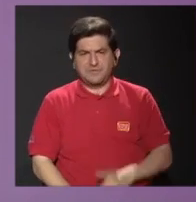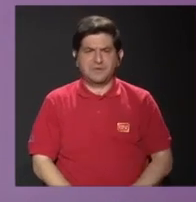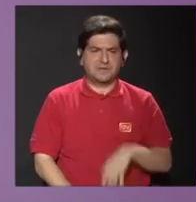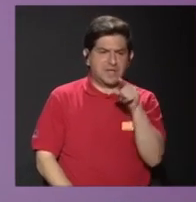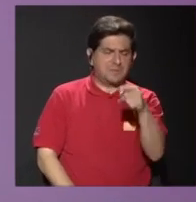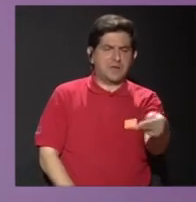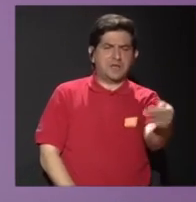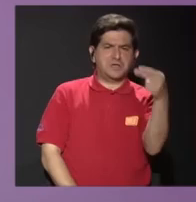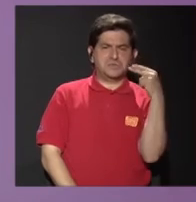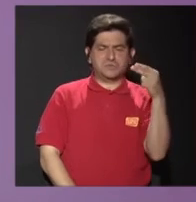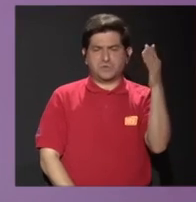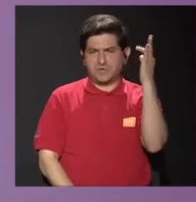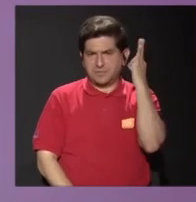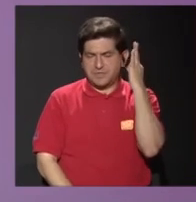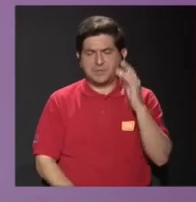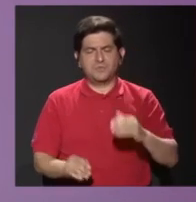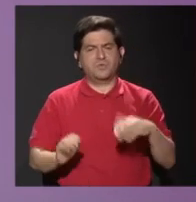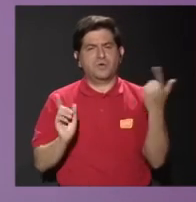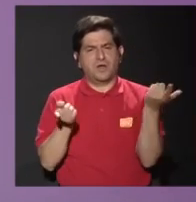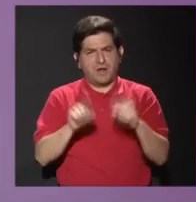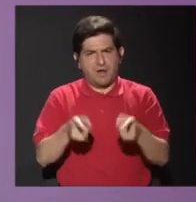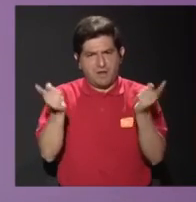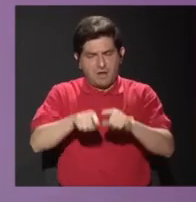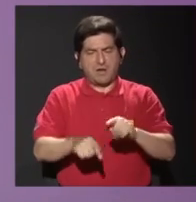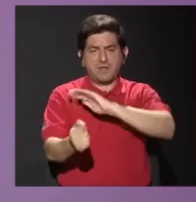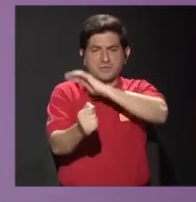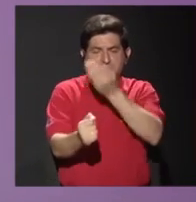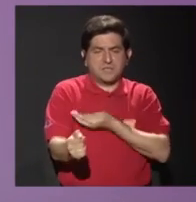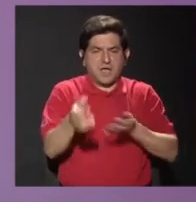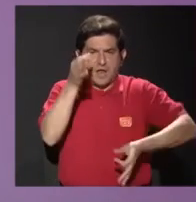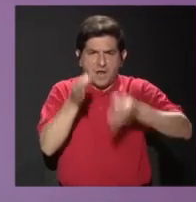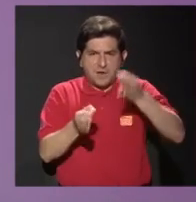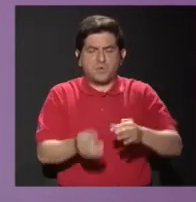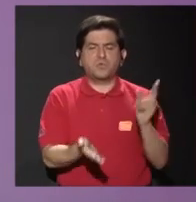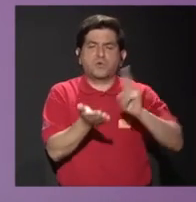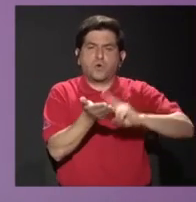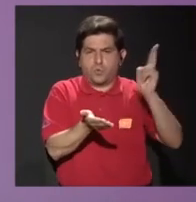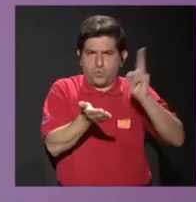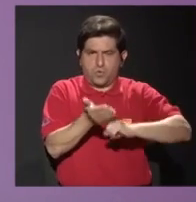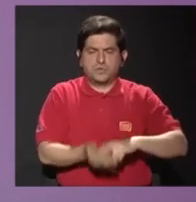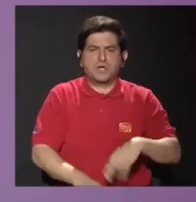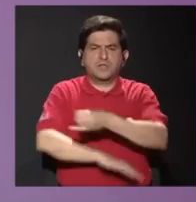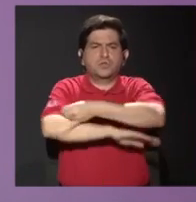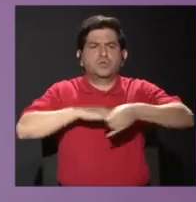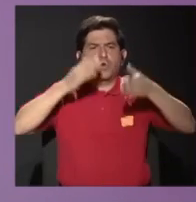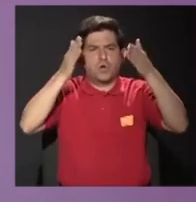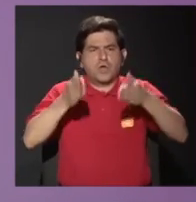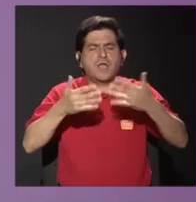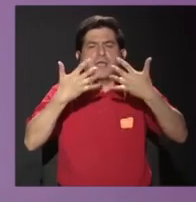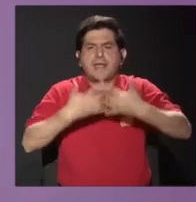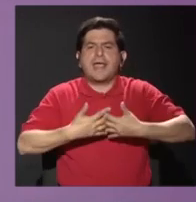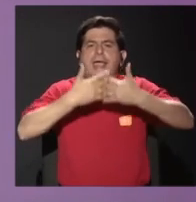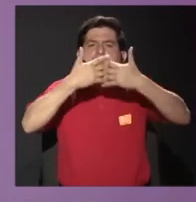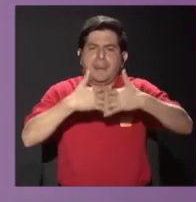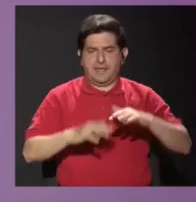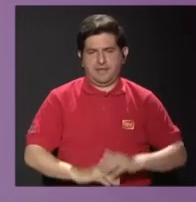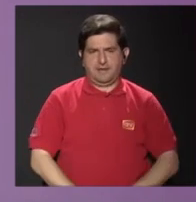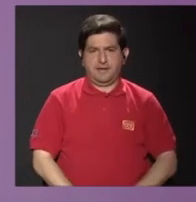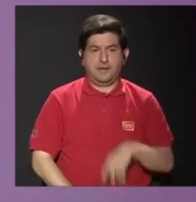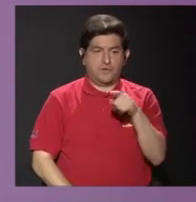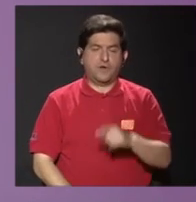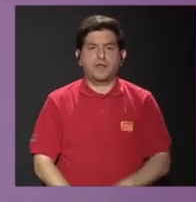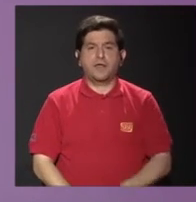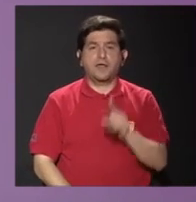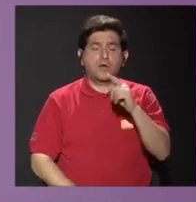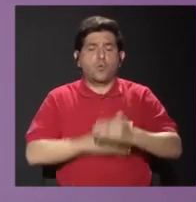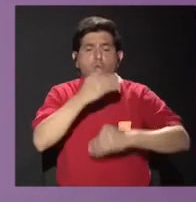de la historia a estas mujeres el poder judicial decidió contratar un ingeniero industrial para que hiciera